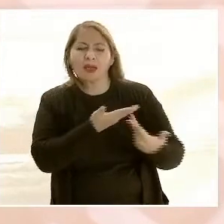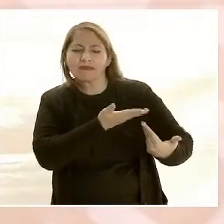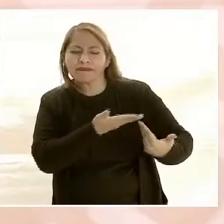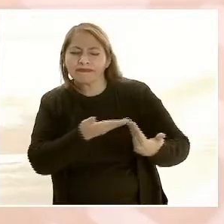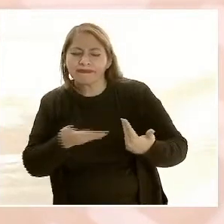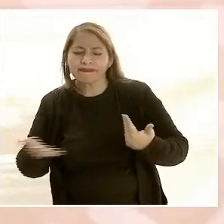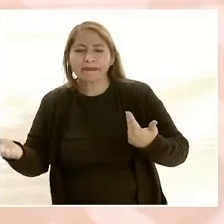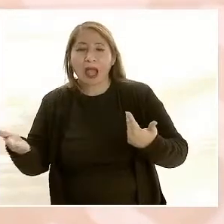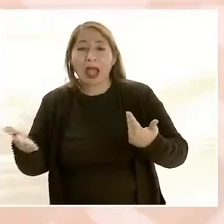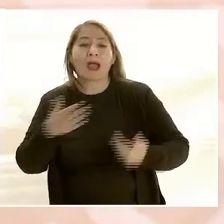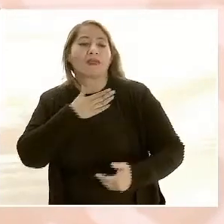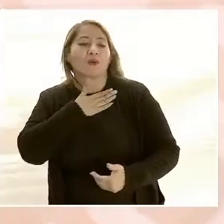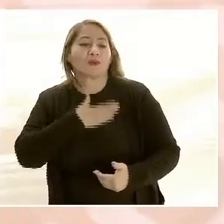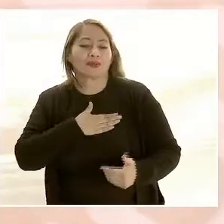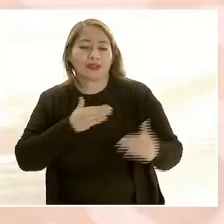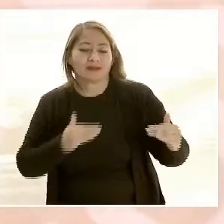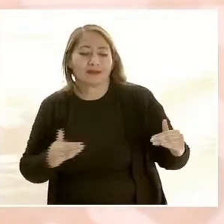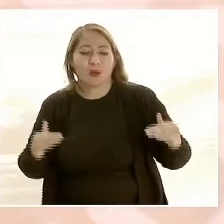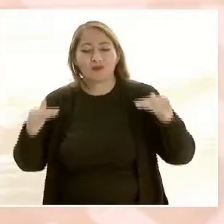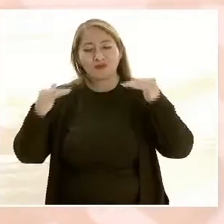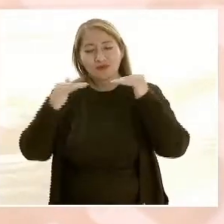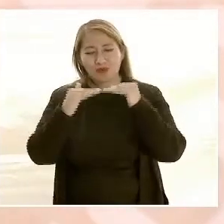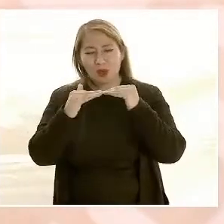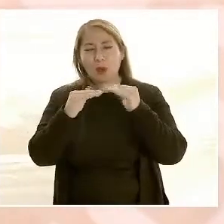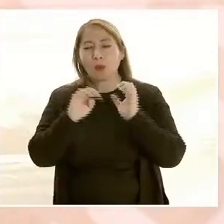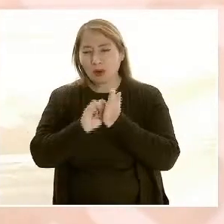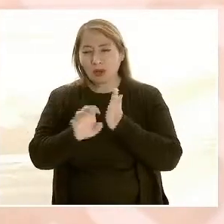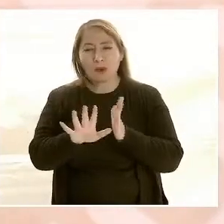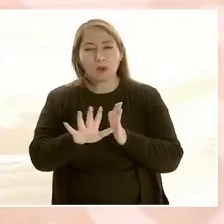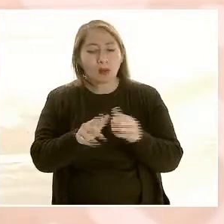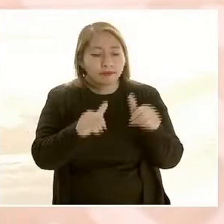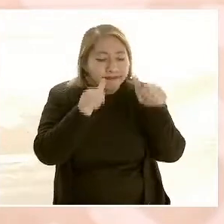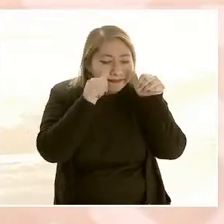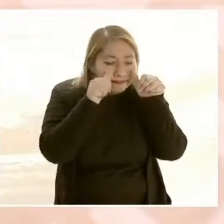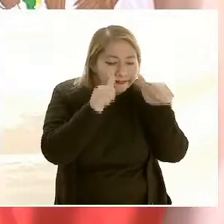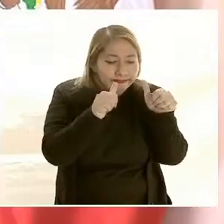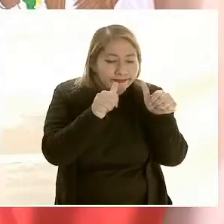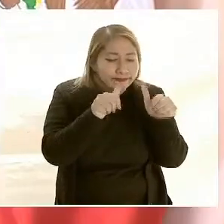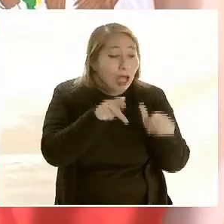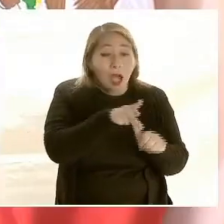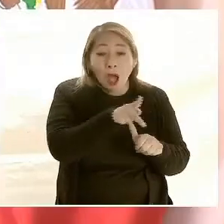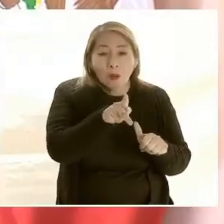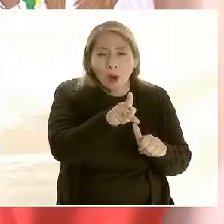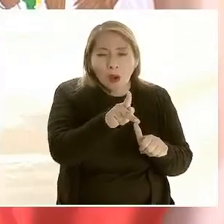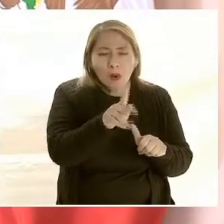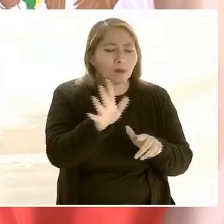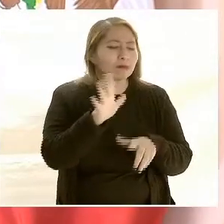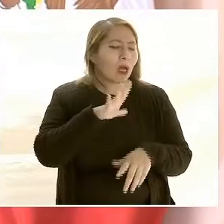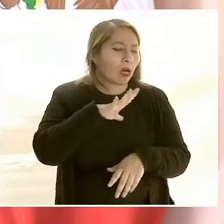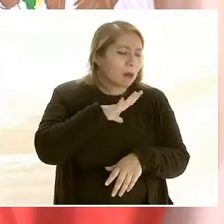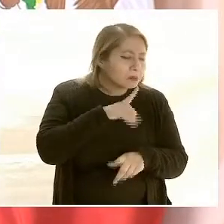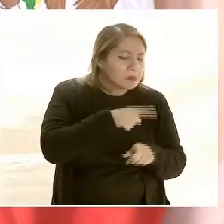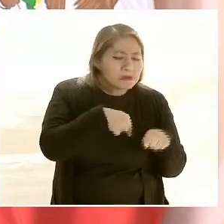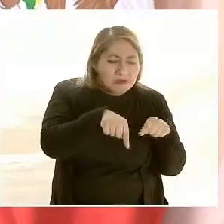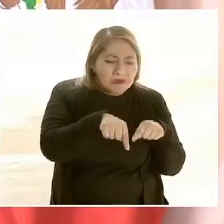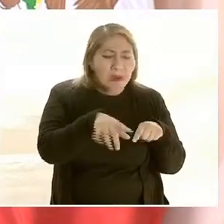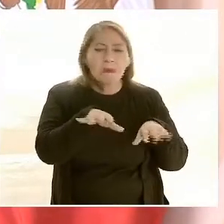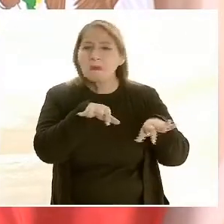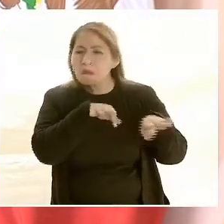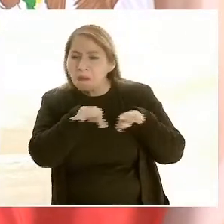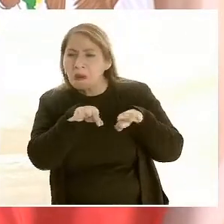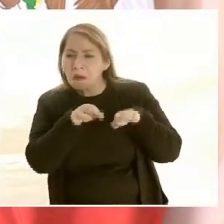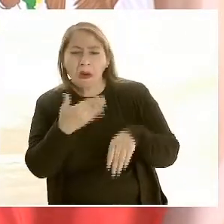Si se atiende al pueblo, si hay trabajo, si son buenos